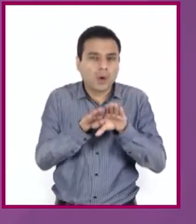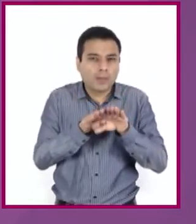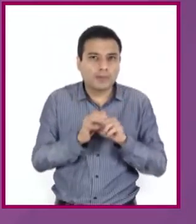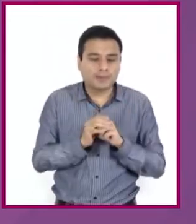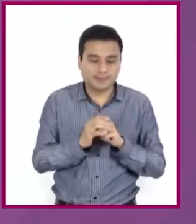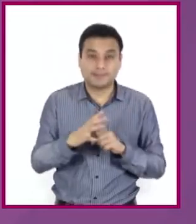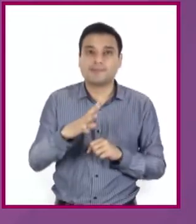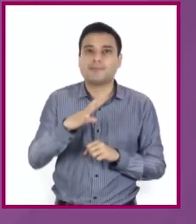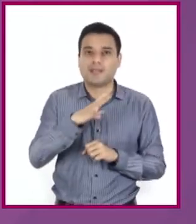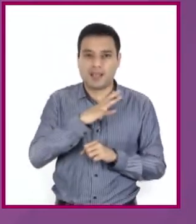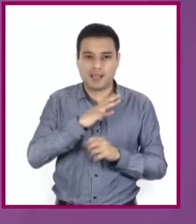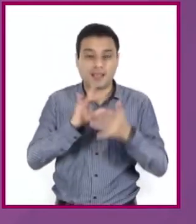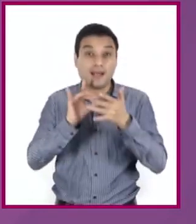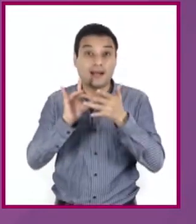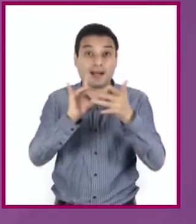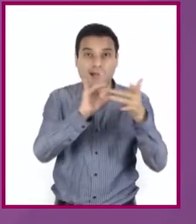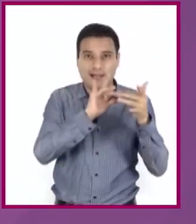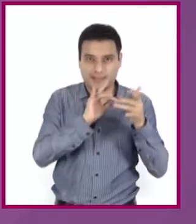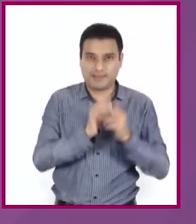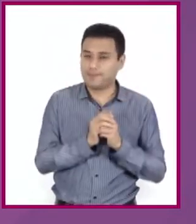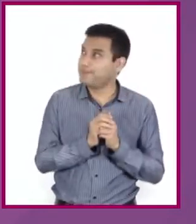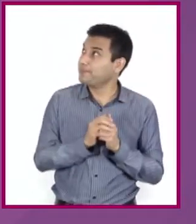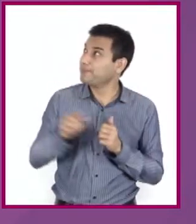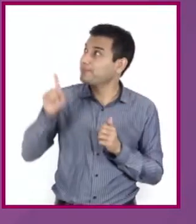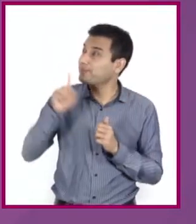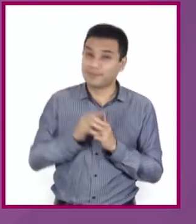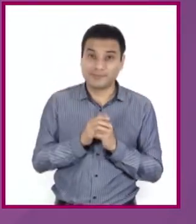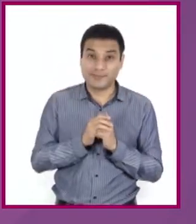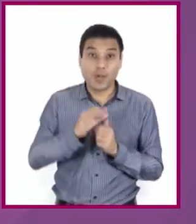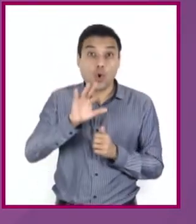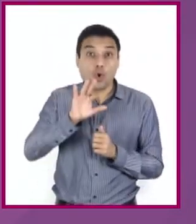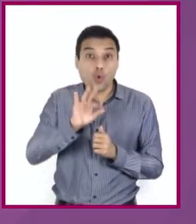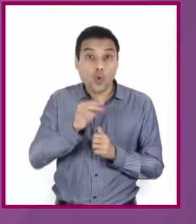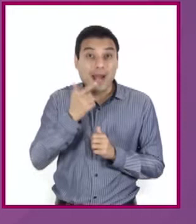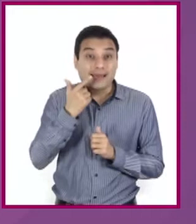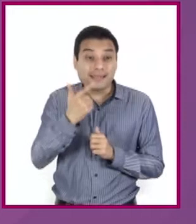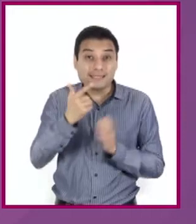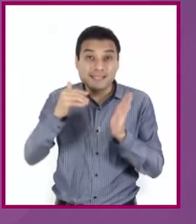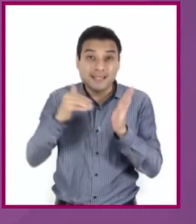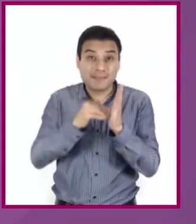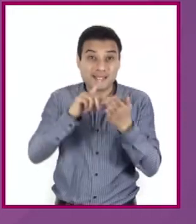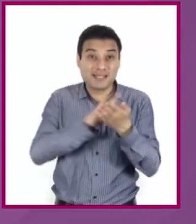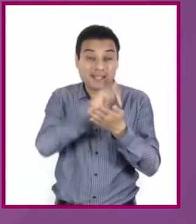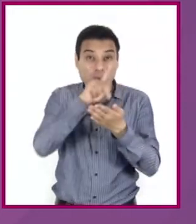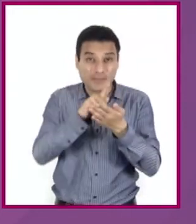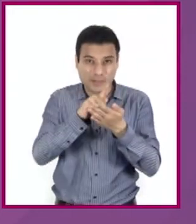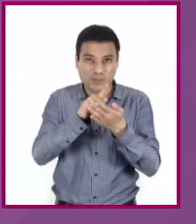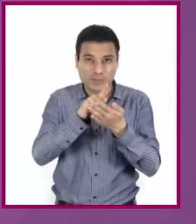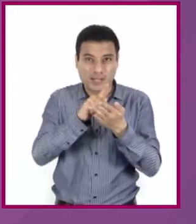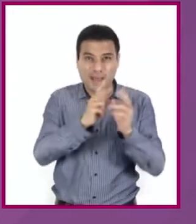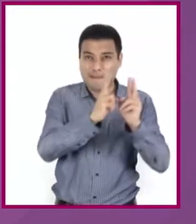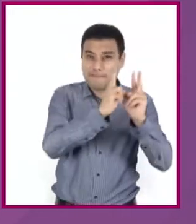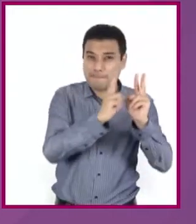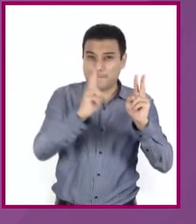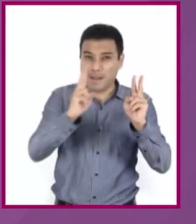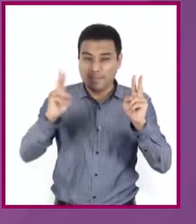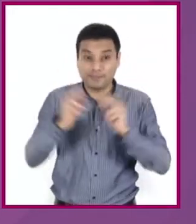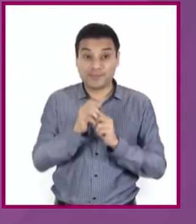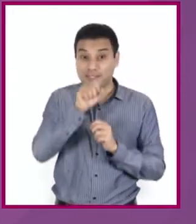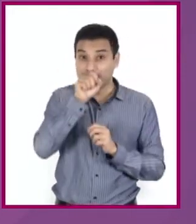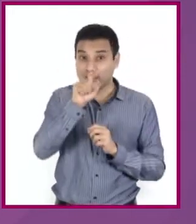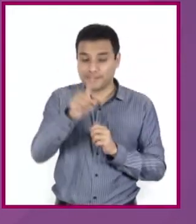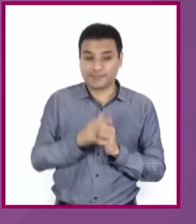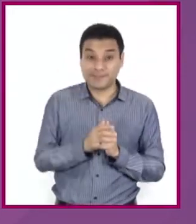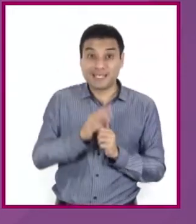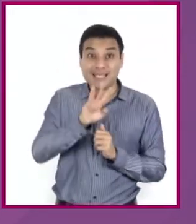una red de transmisión compuesta por más de 47,000 kilómetros de cables, así como